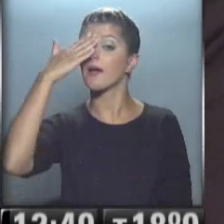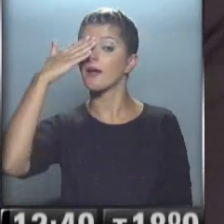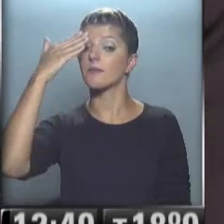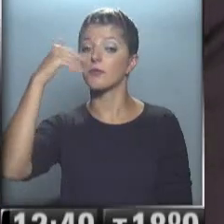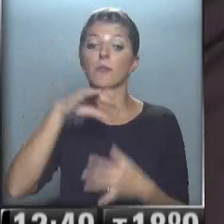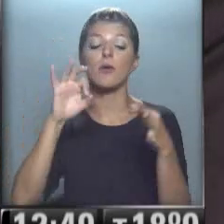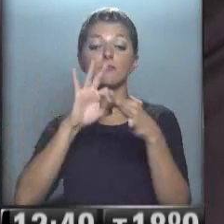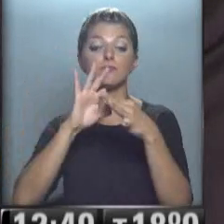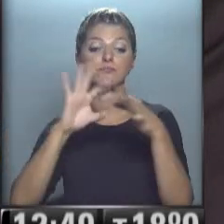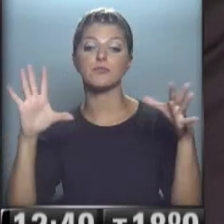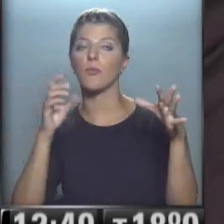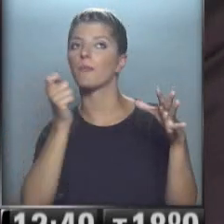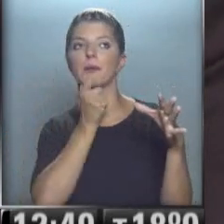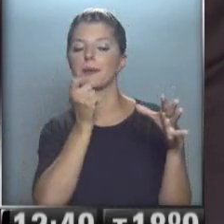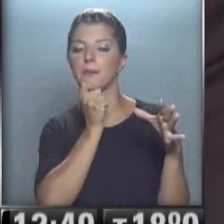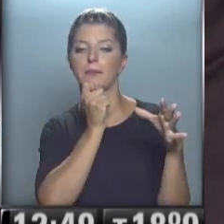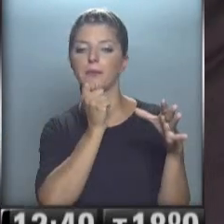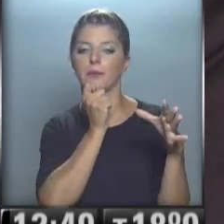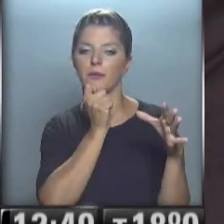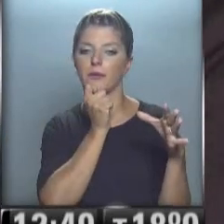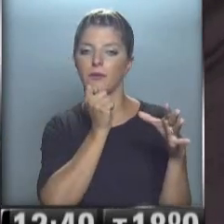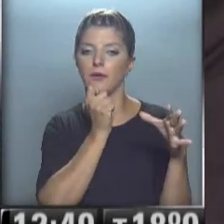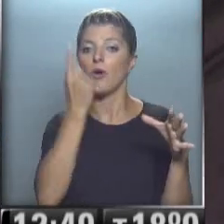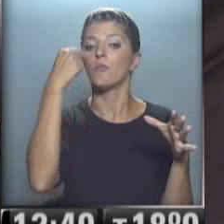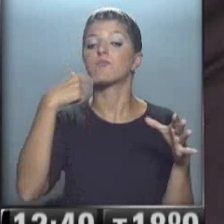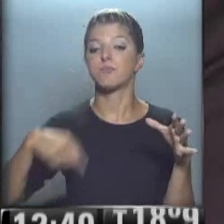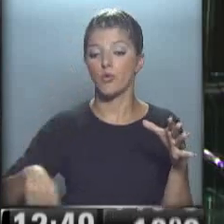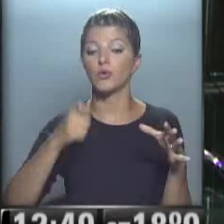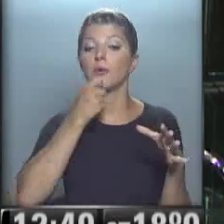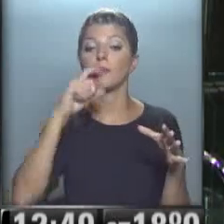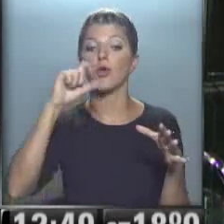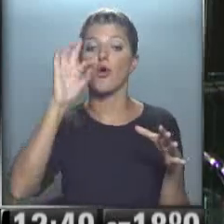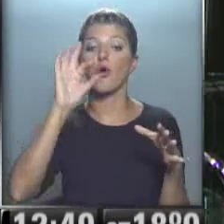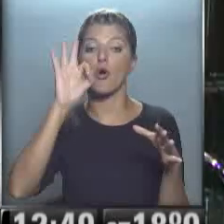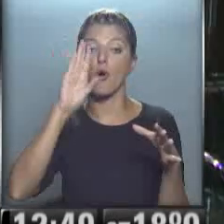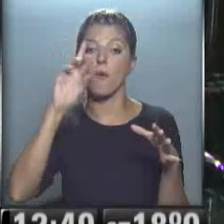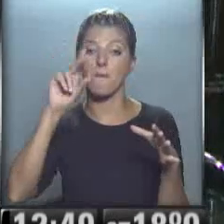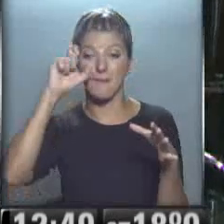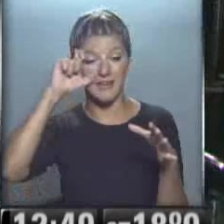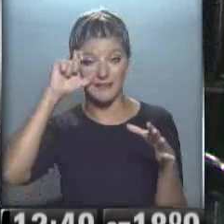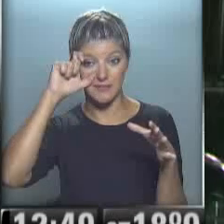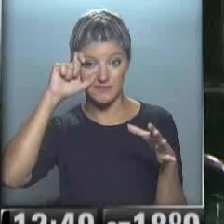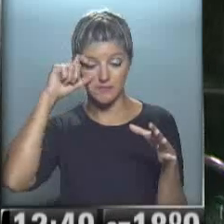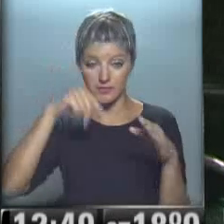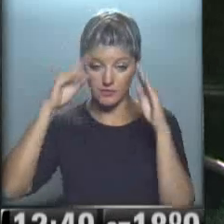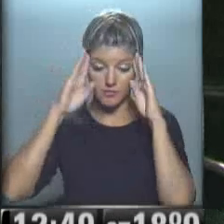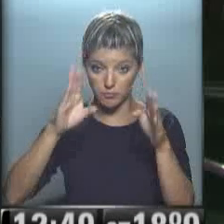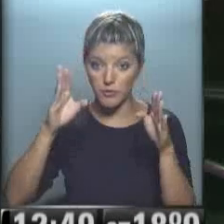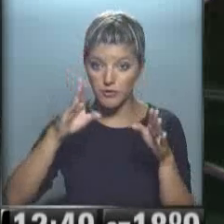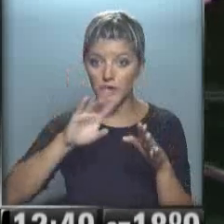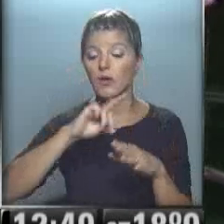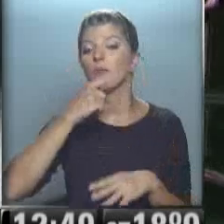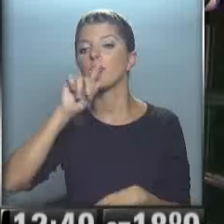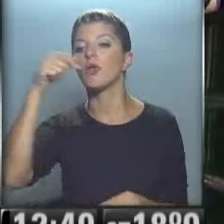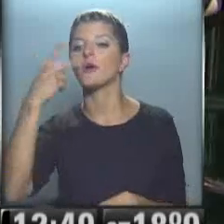de eh Por ejemplo una materia prima como es el cobre y descuidaron totalmente lo que tiene que ver el